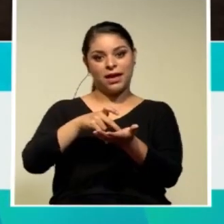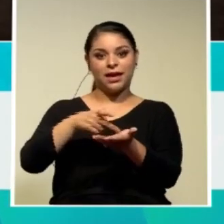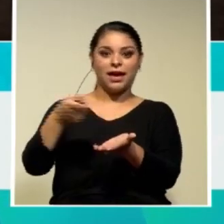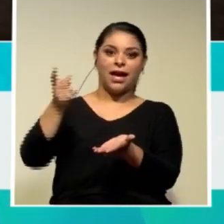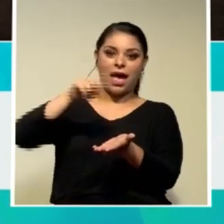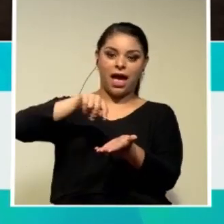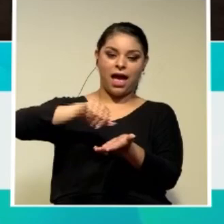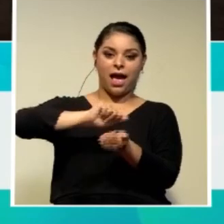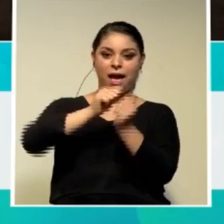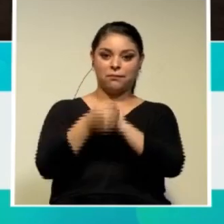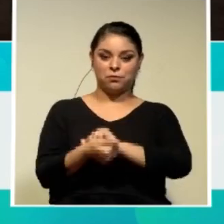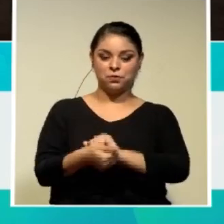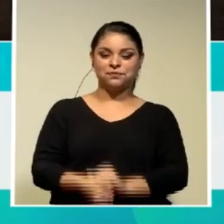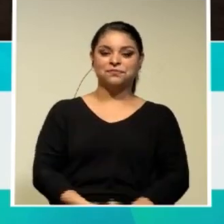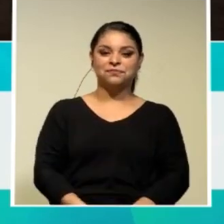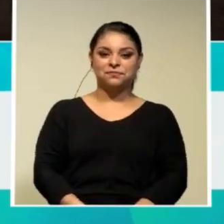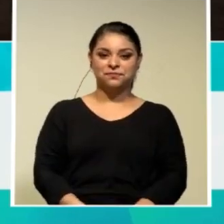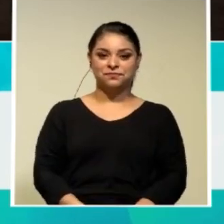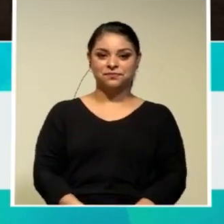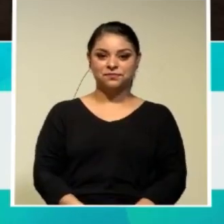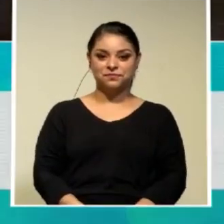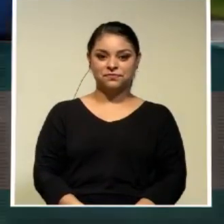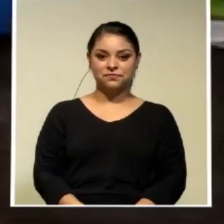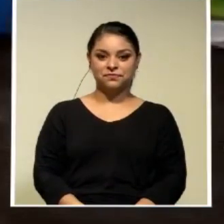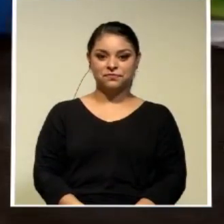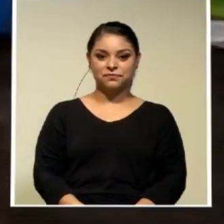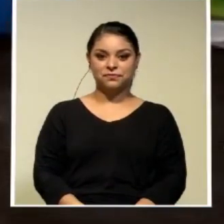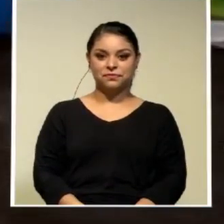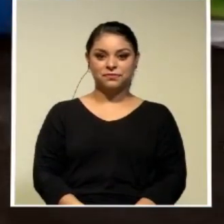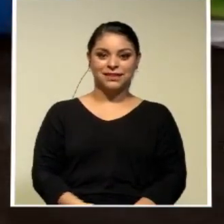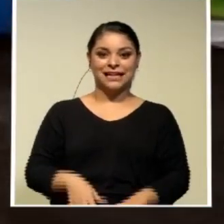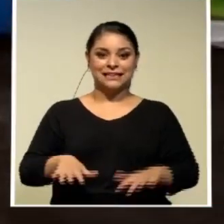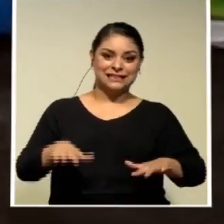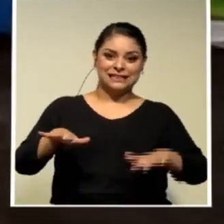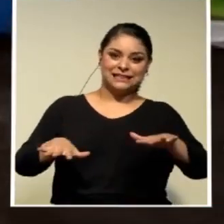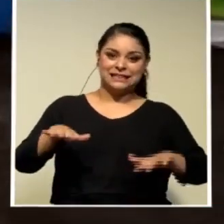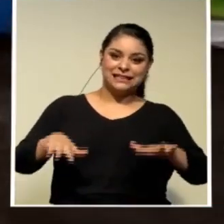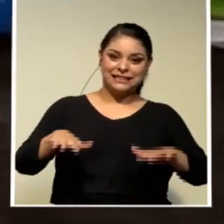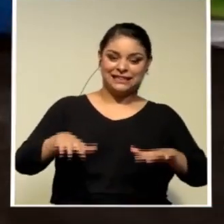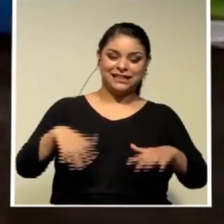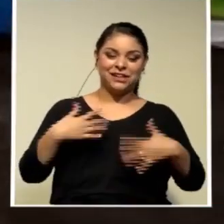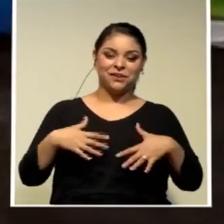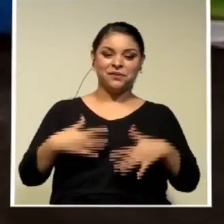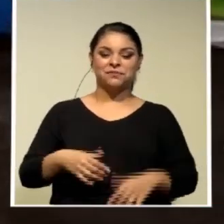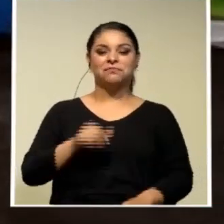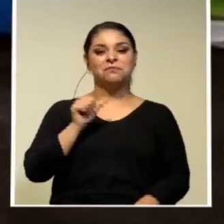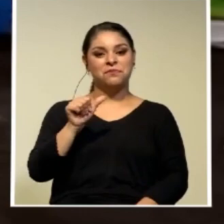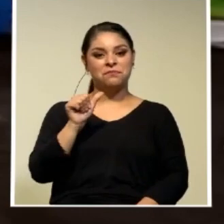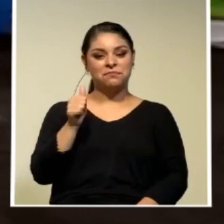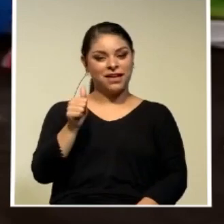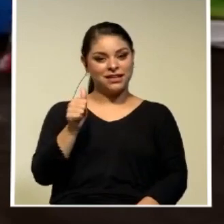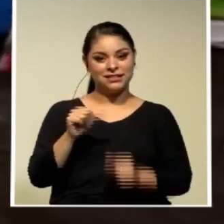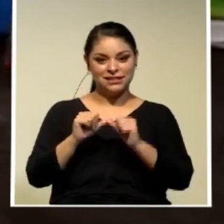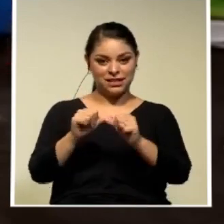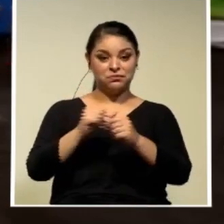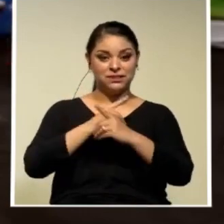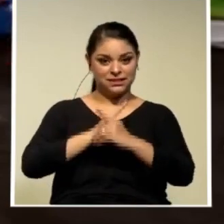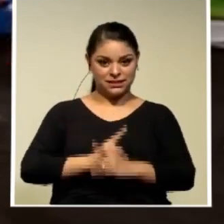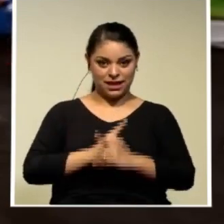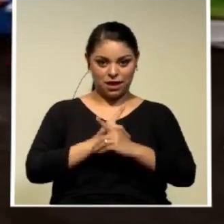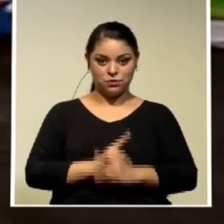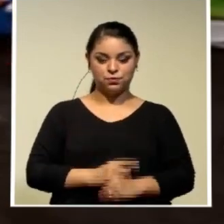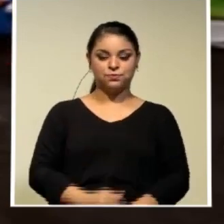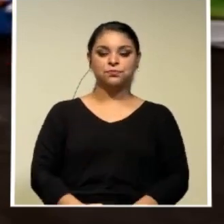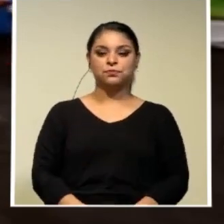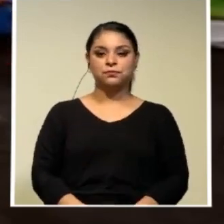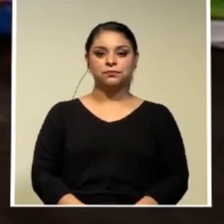El otro, cambiamos el otro también. Ese es menos equilibrio que conmigo. Qué montón de equilibrio. Muy bien, seguimos el descanso. Pausa activa.